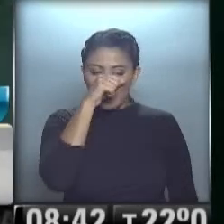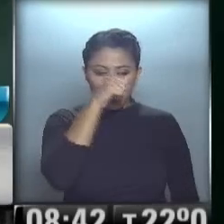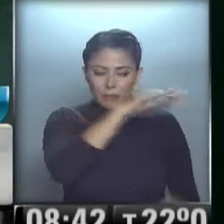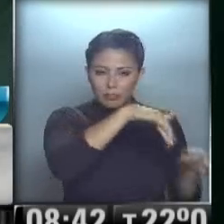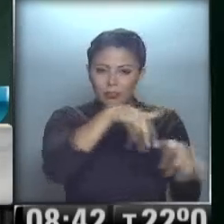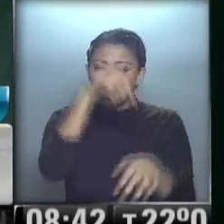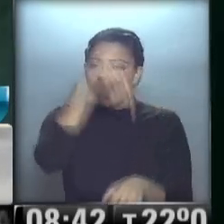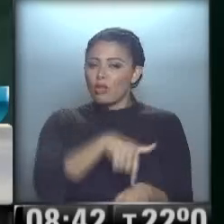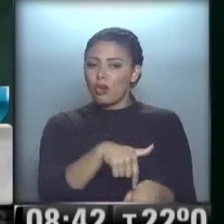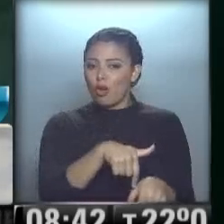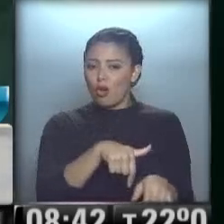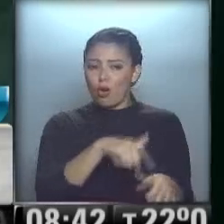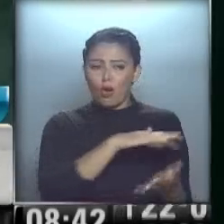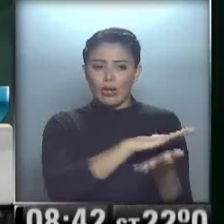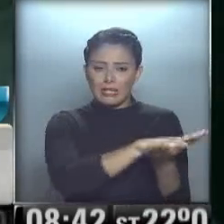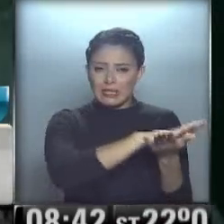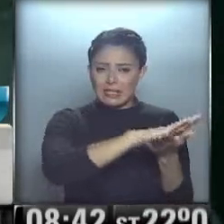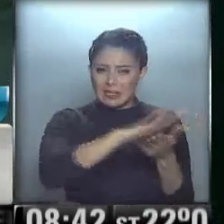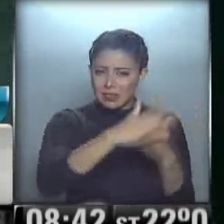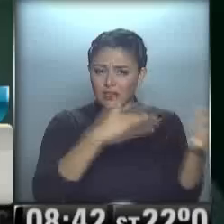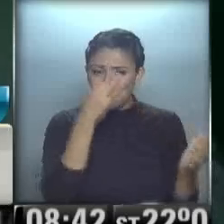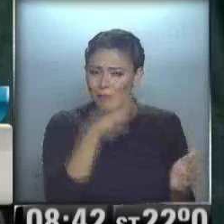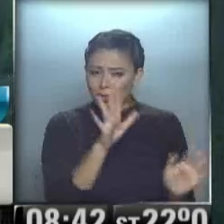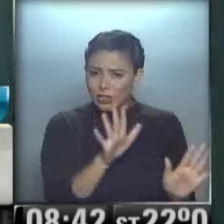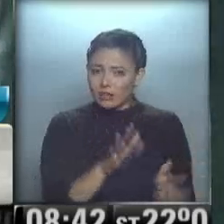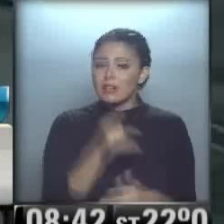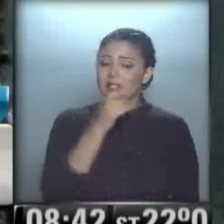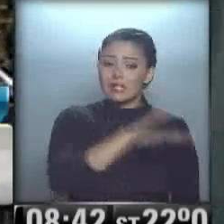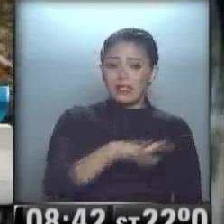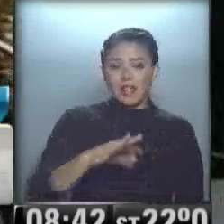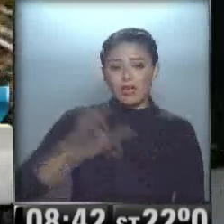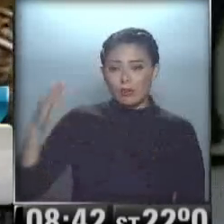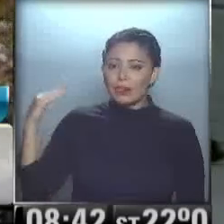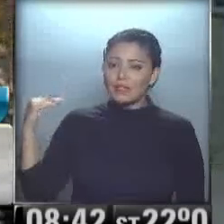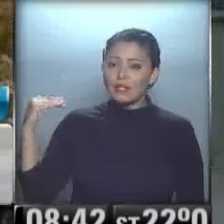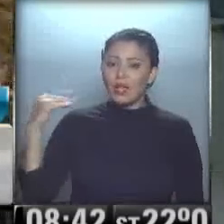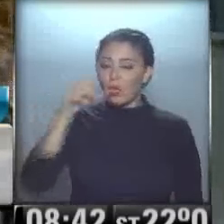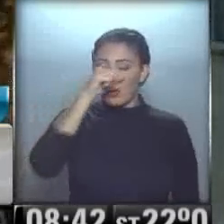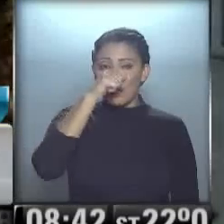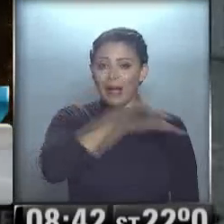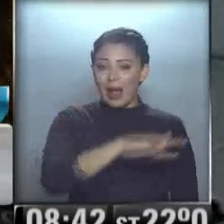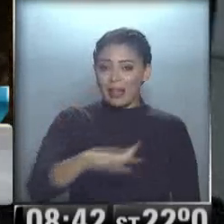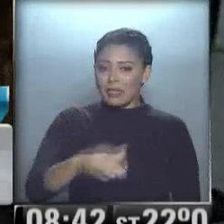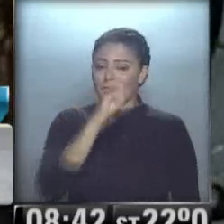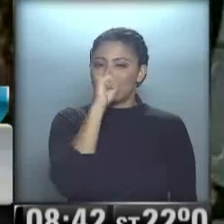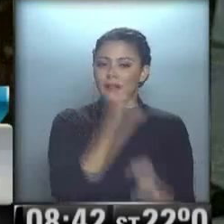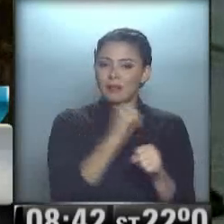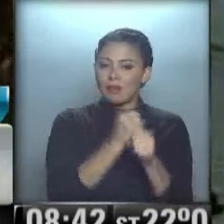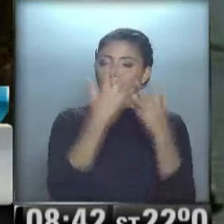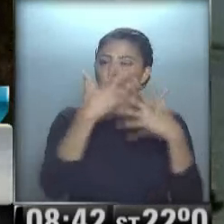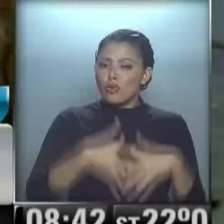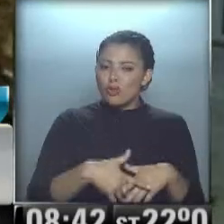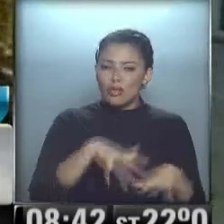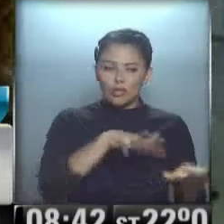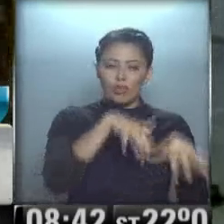la totalmente cubierta de cemento Esto es así sí los nenes durante el año pasado el jardín trabajó el proyecto escuela que era una